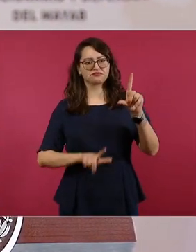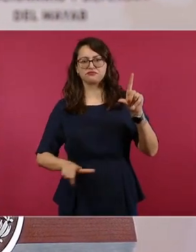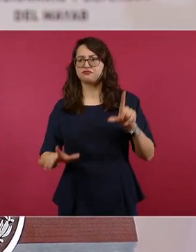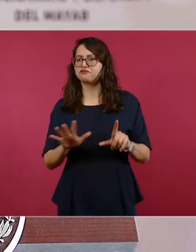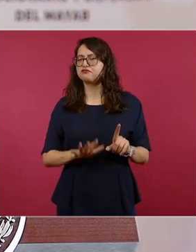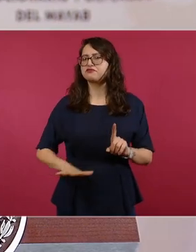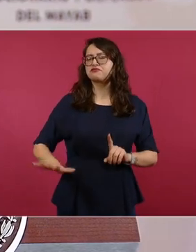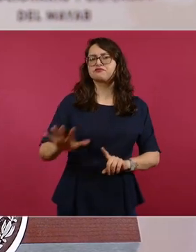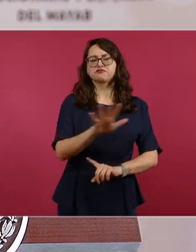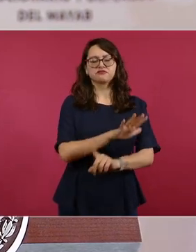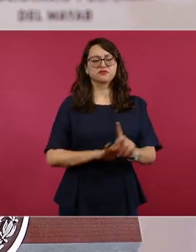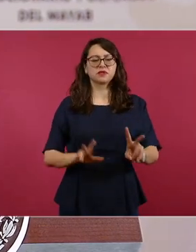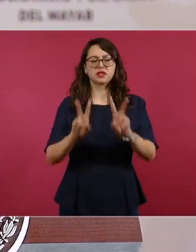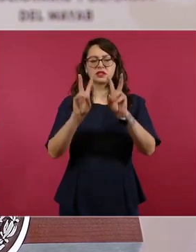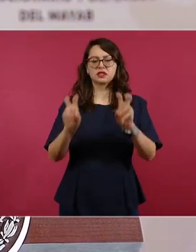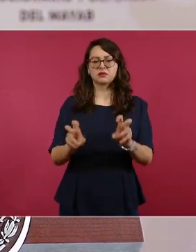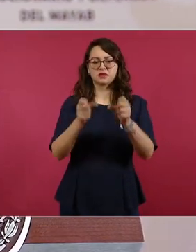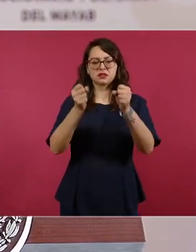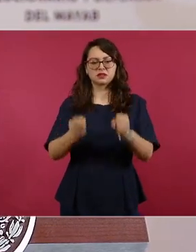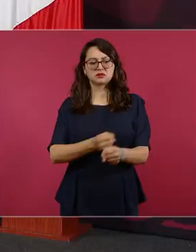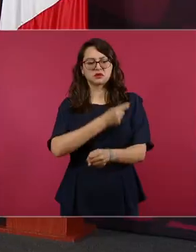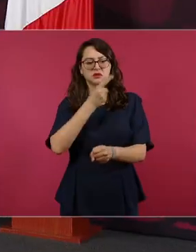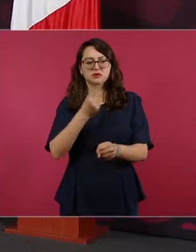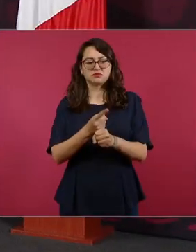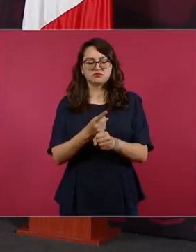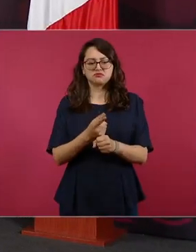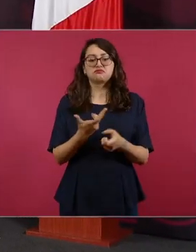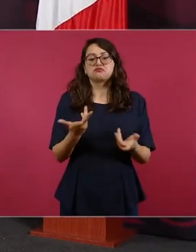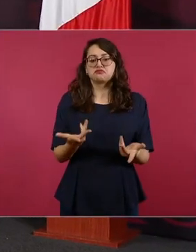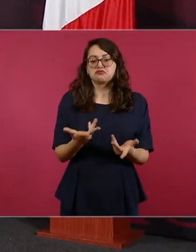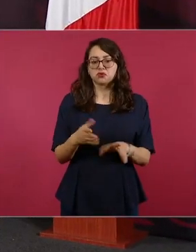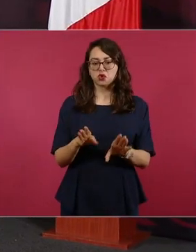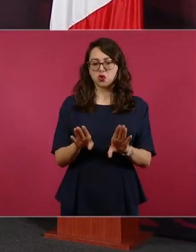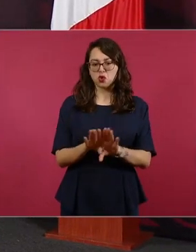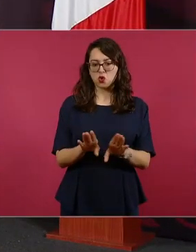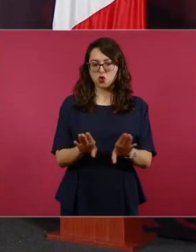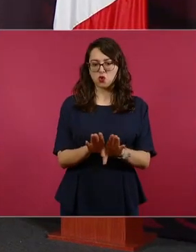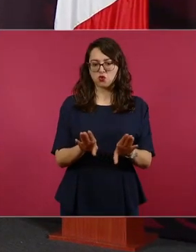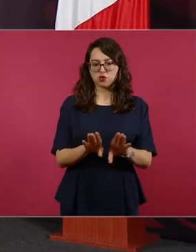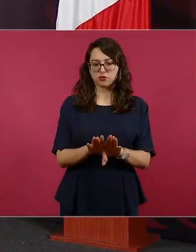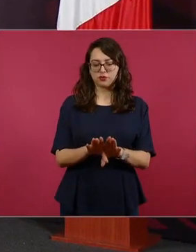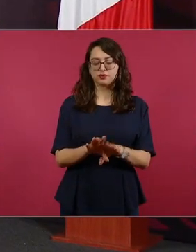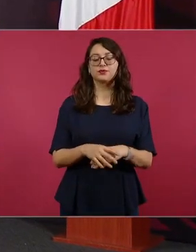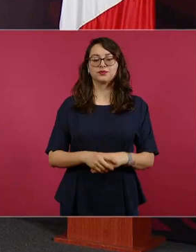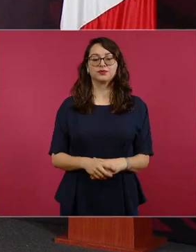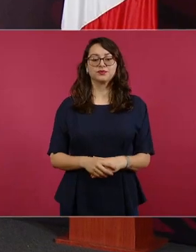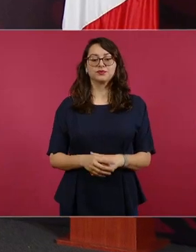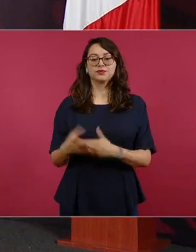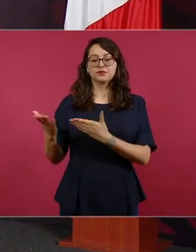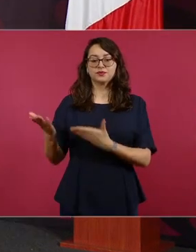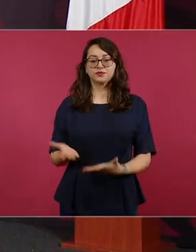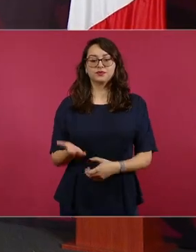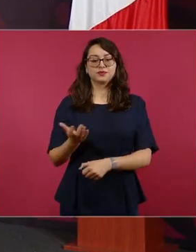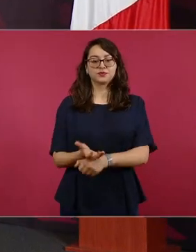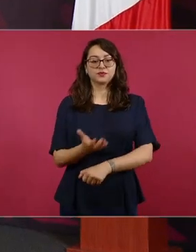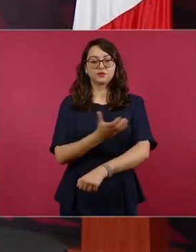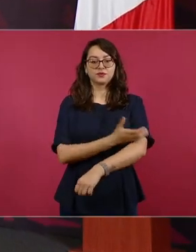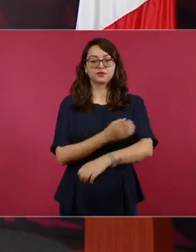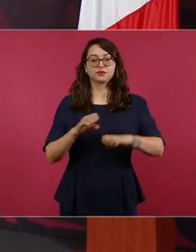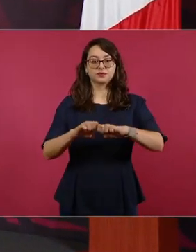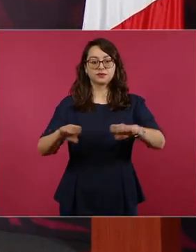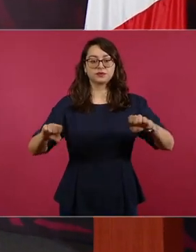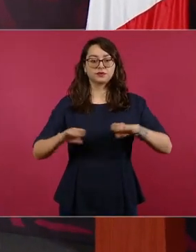ahora. Ahora, nos van a informar los integrantes del